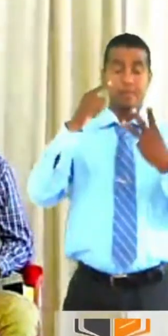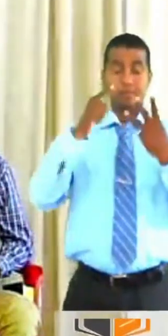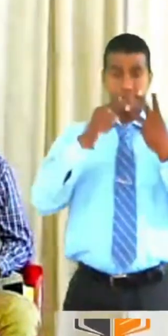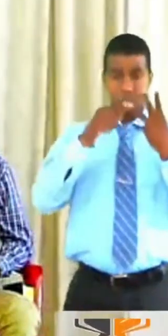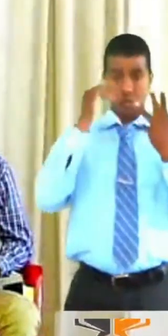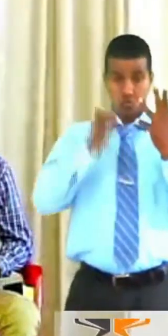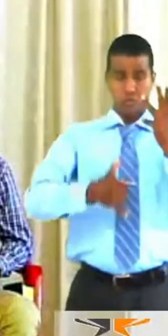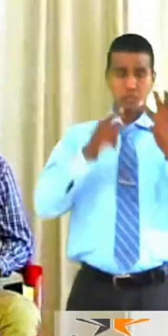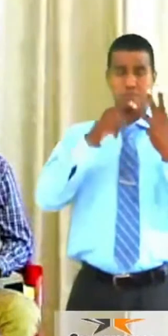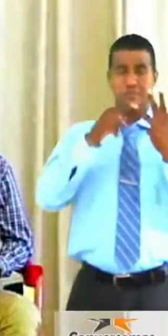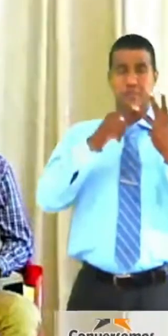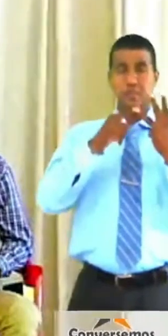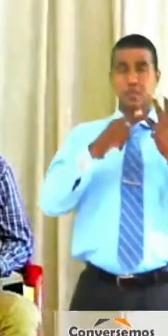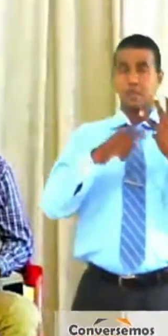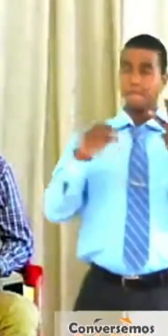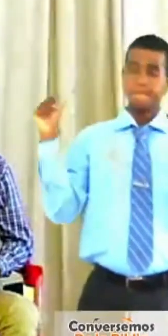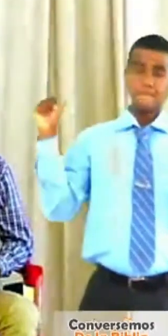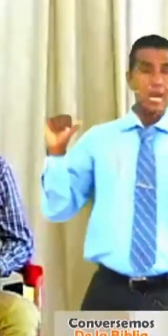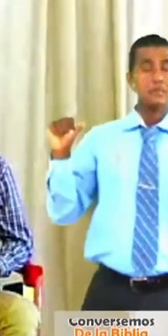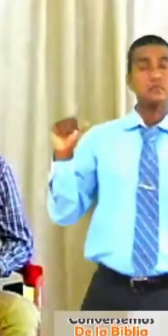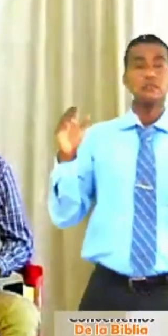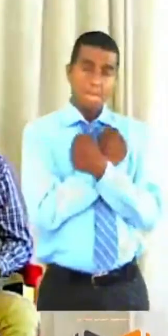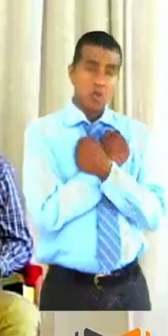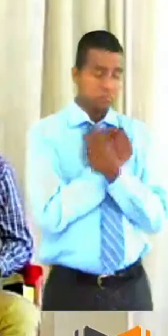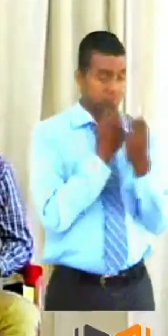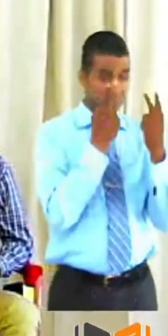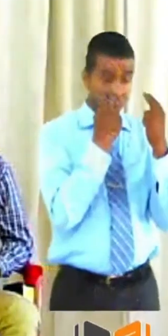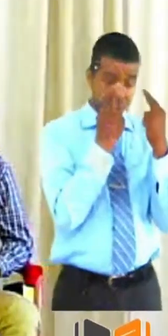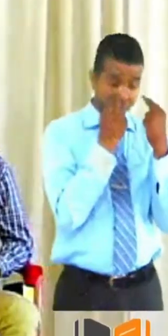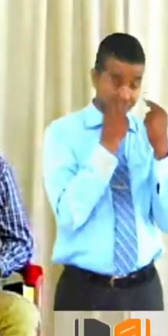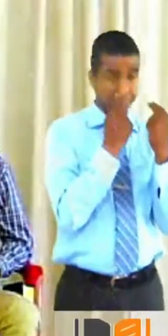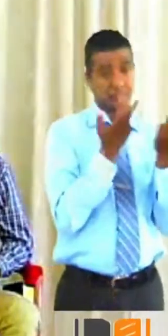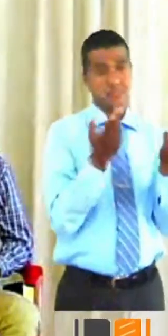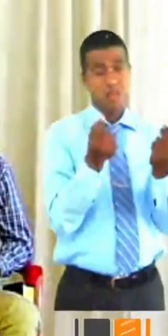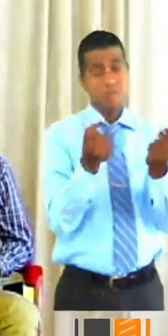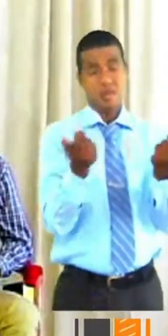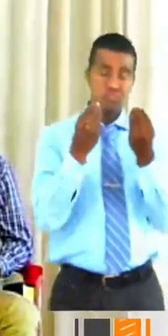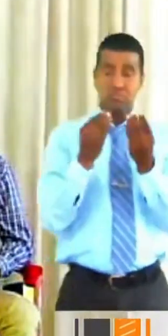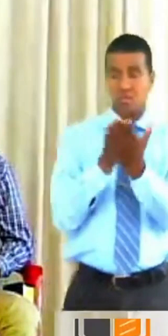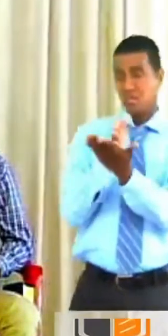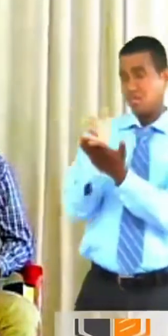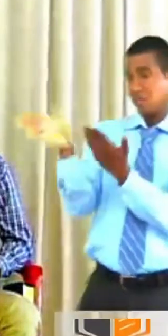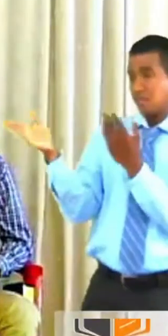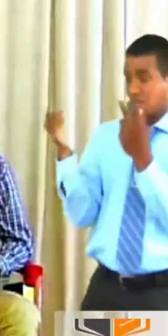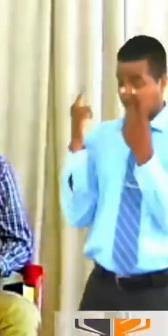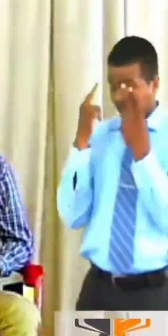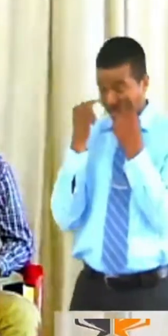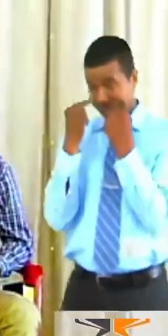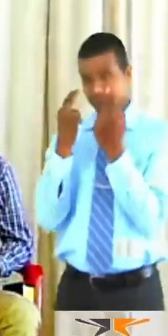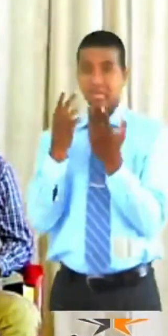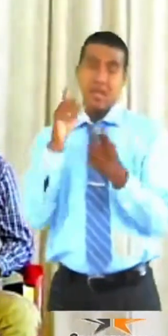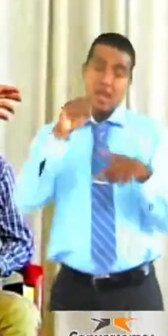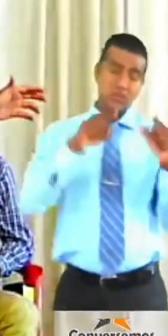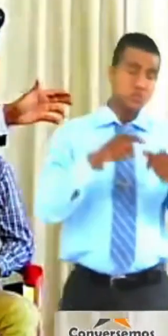es la raíz de todos los males: el amor al dinero. Amén. Muchos se desviaron. Muchos tomaron el